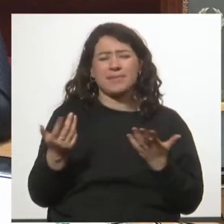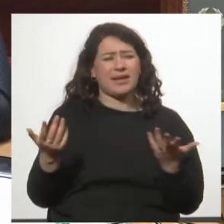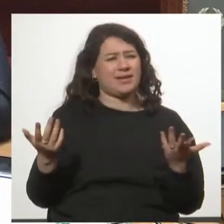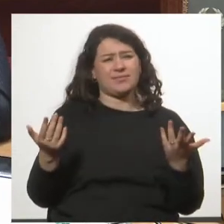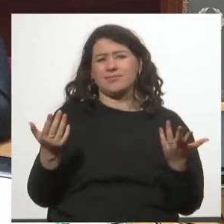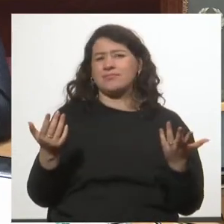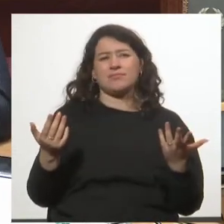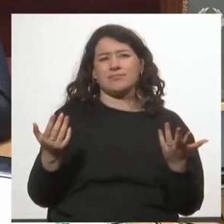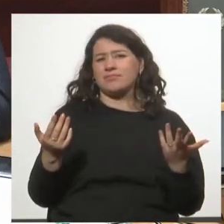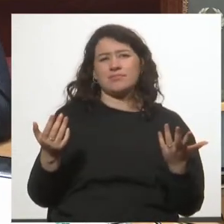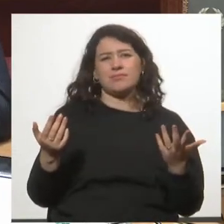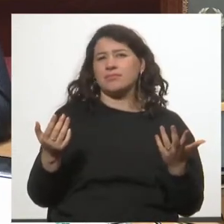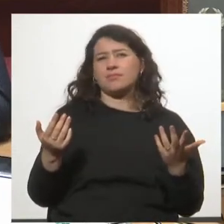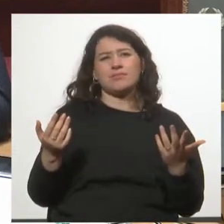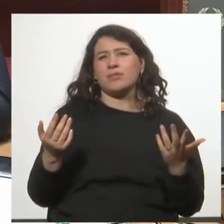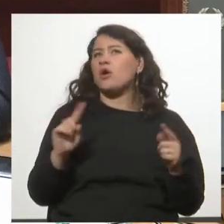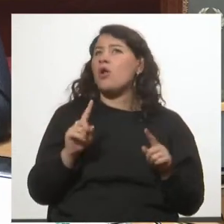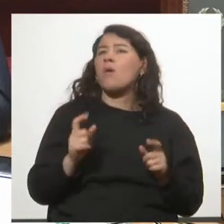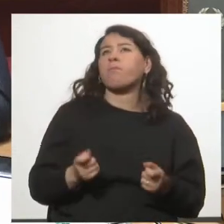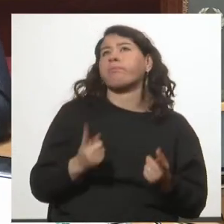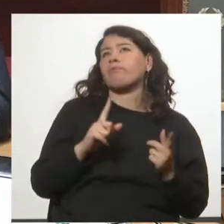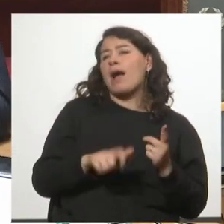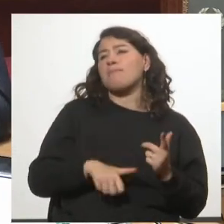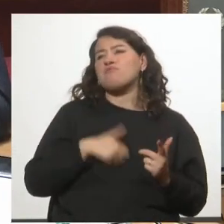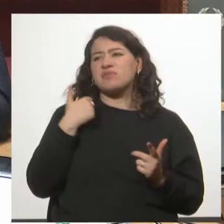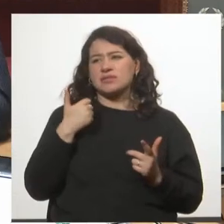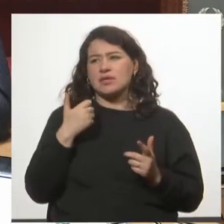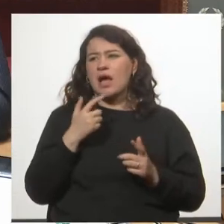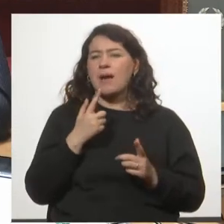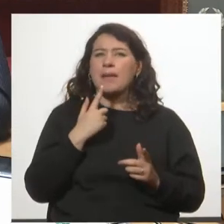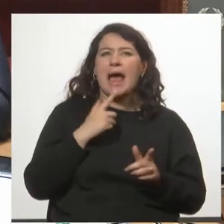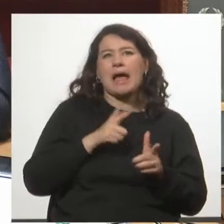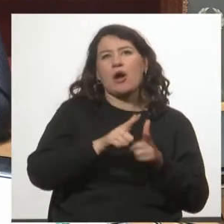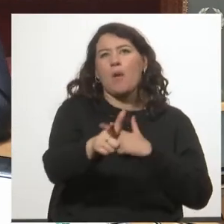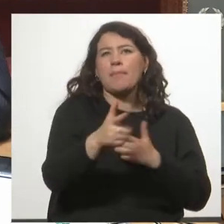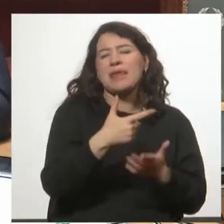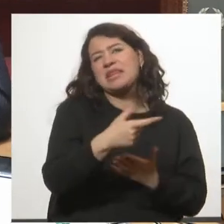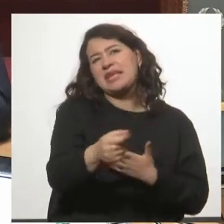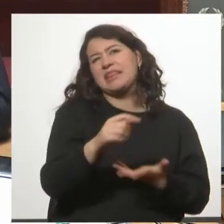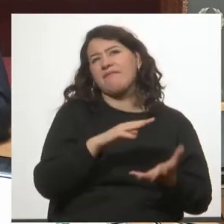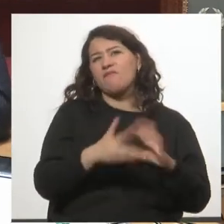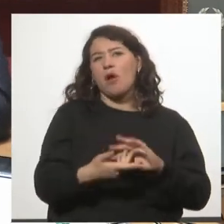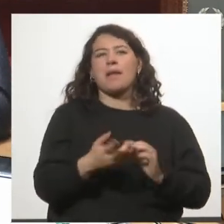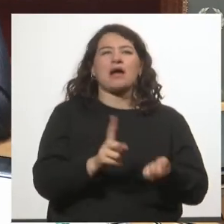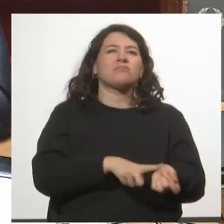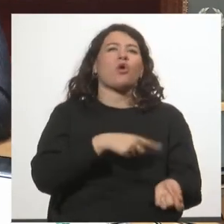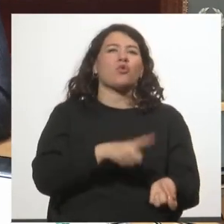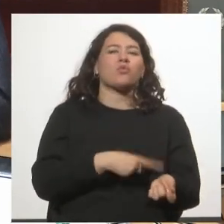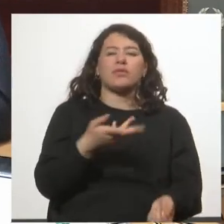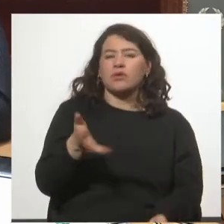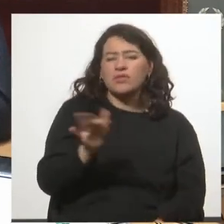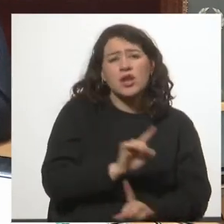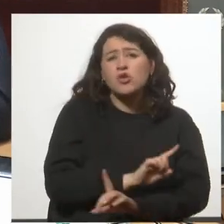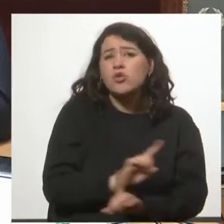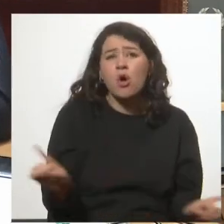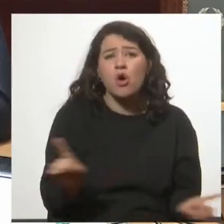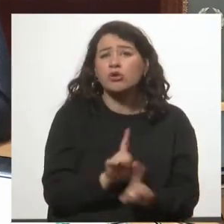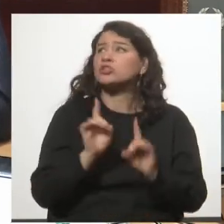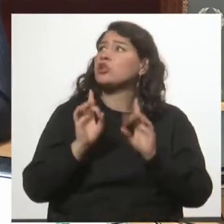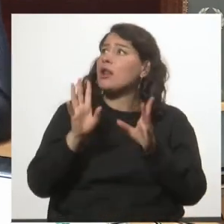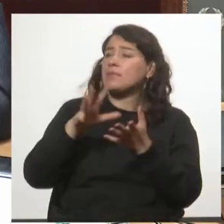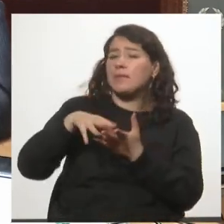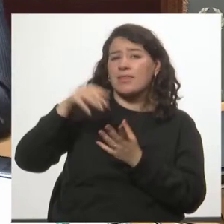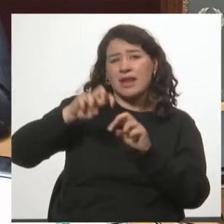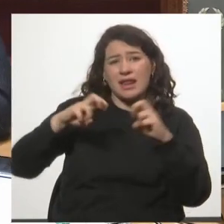debieron ser la excepción utilizándose la compra directa como mecanismo habitual pero no solamente para delantera harinas